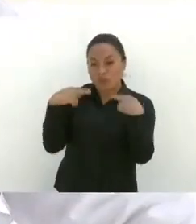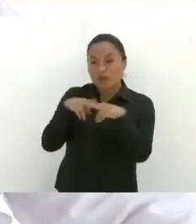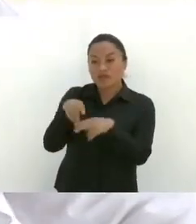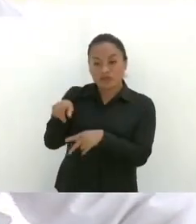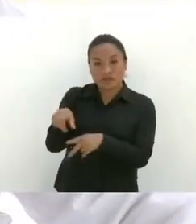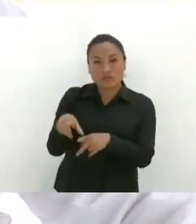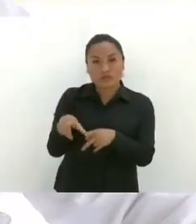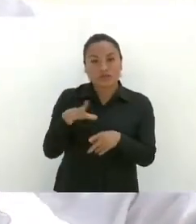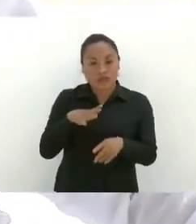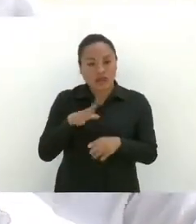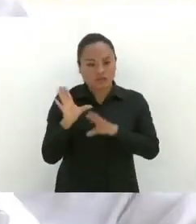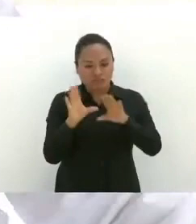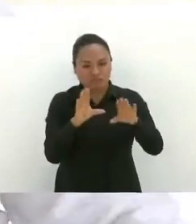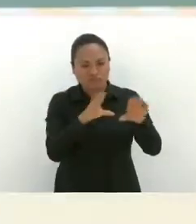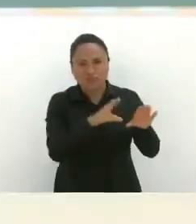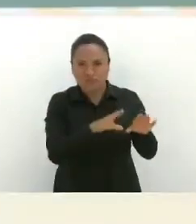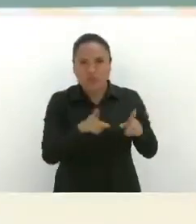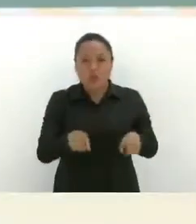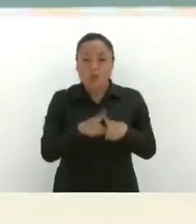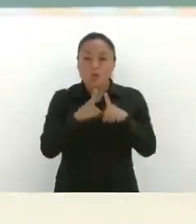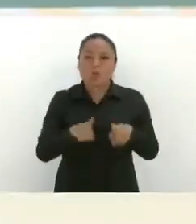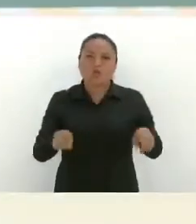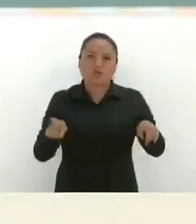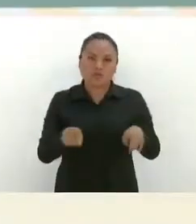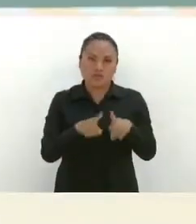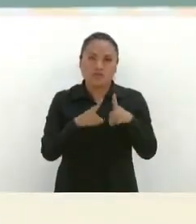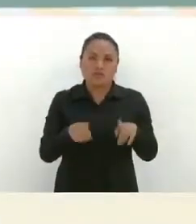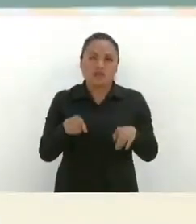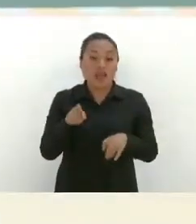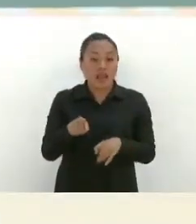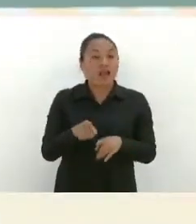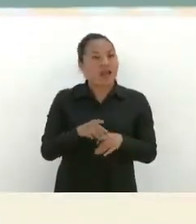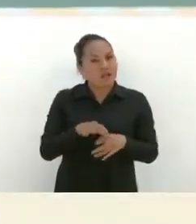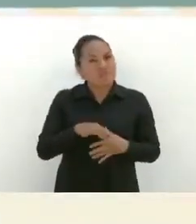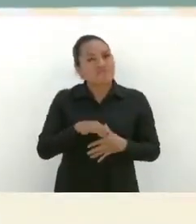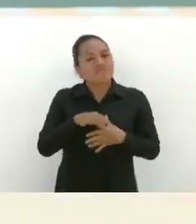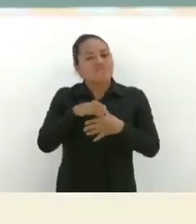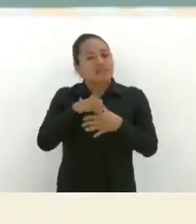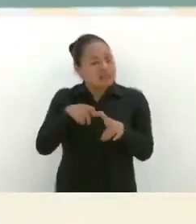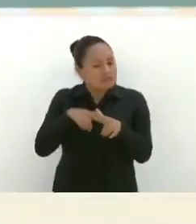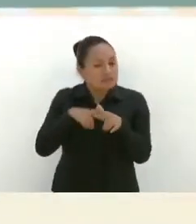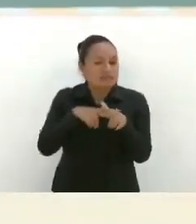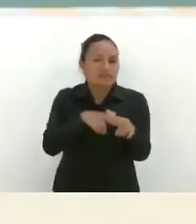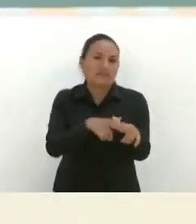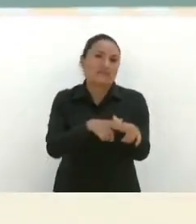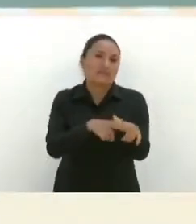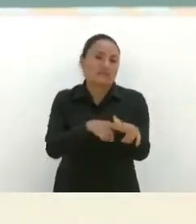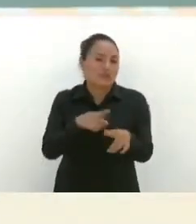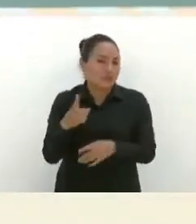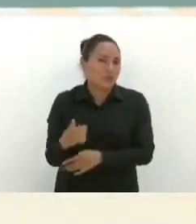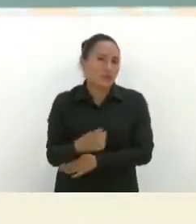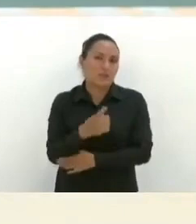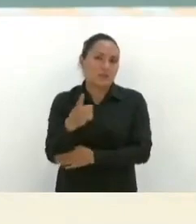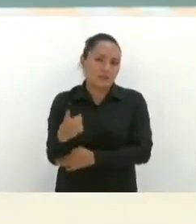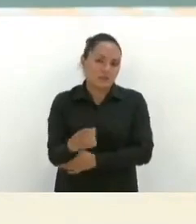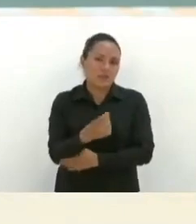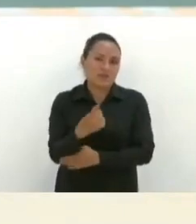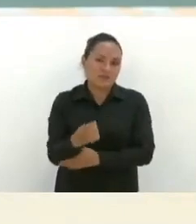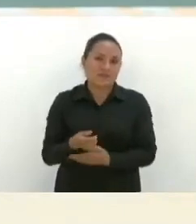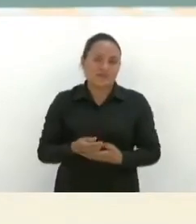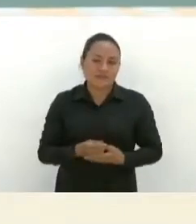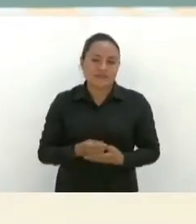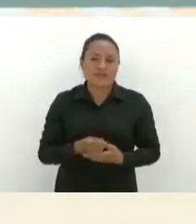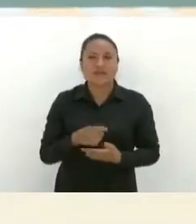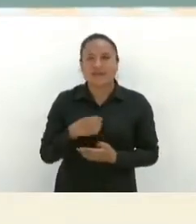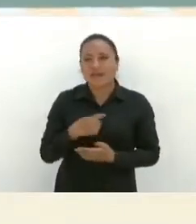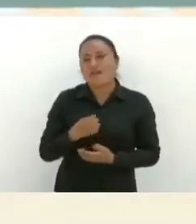Haciendo Que la música Siga viva En nuestras comunidades Pues Es todo Lo que puedo